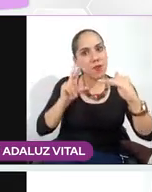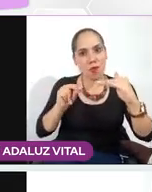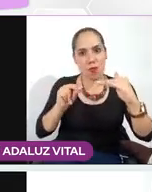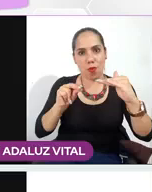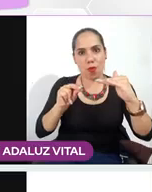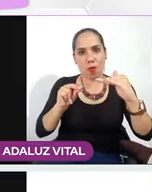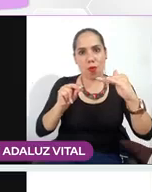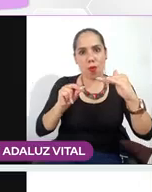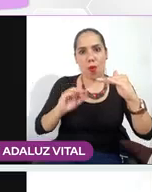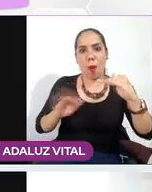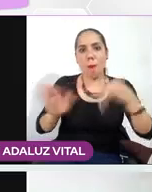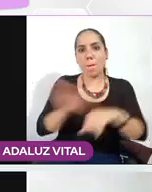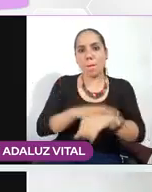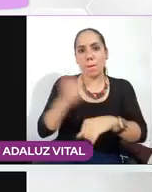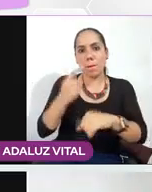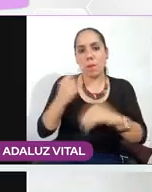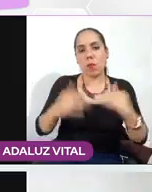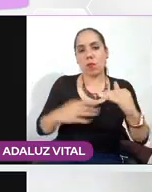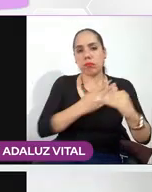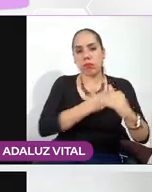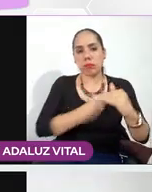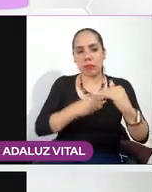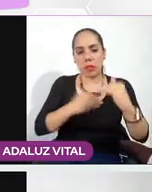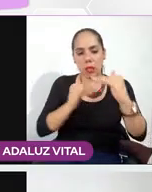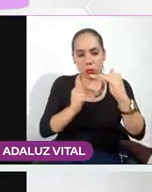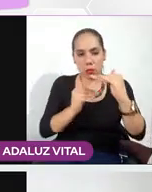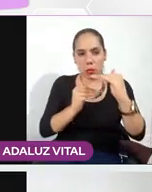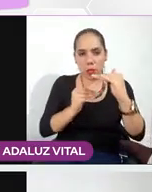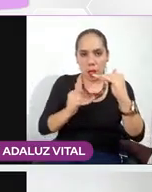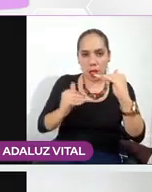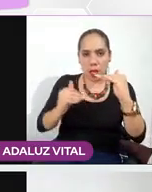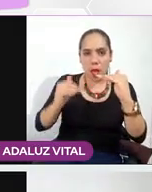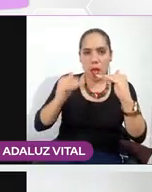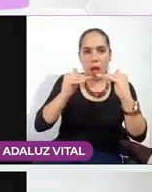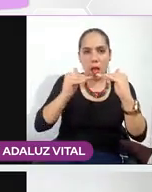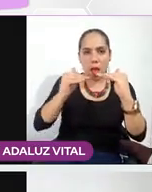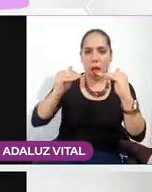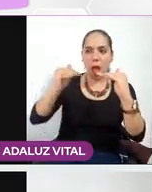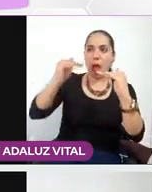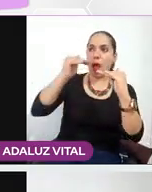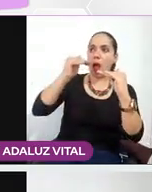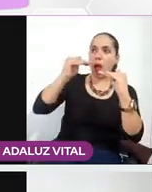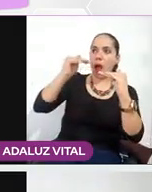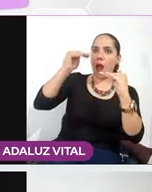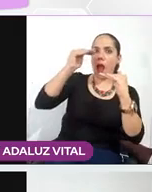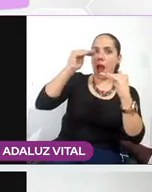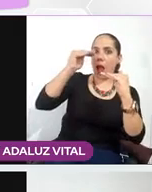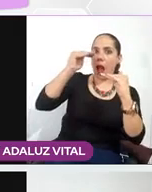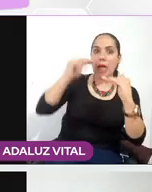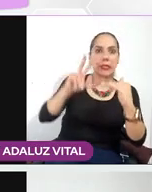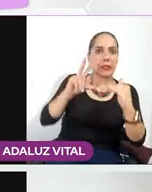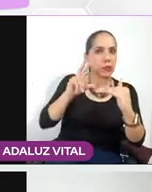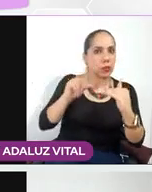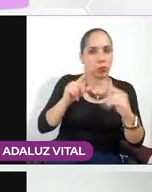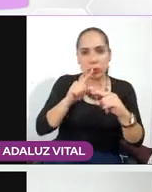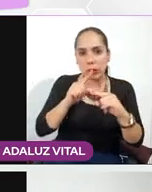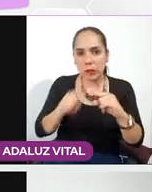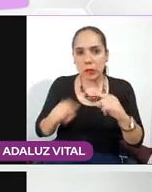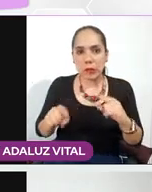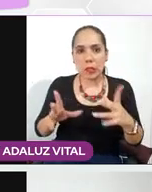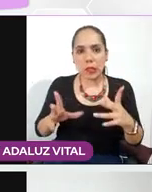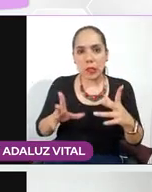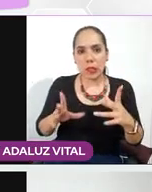familias monoparentales, tiene que ver con todas las familias, ¿no? Cuando los papás trabajan todo el tiempo y los hijos se quedan solos o al cuidado